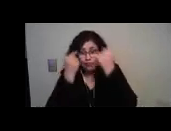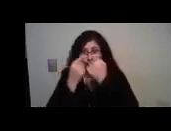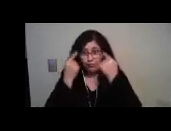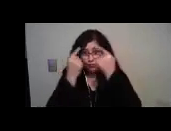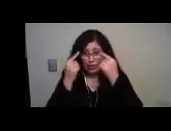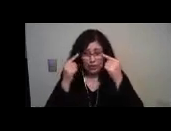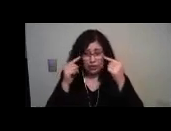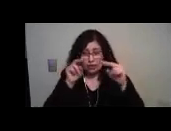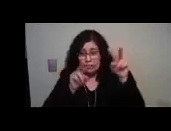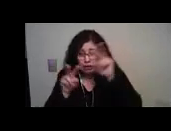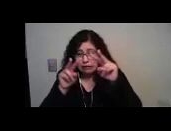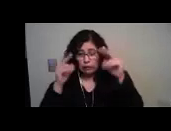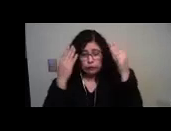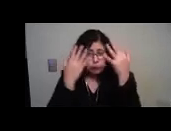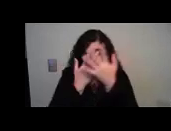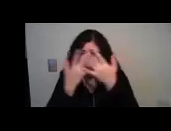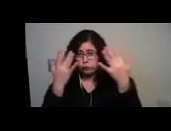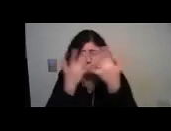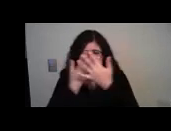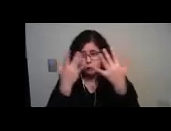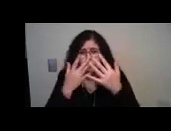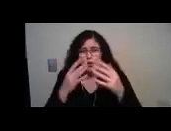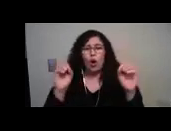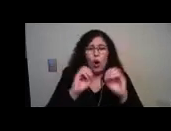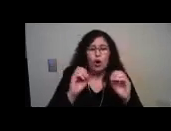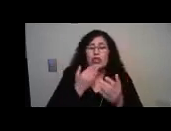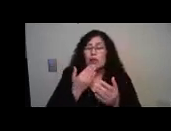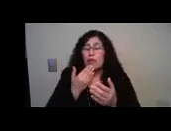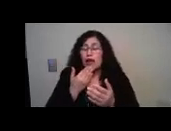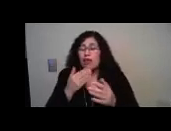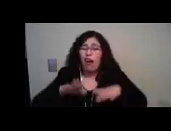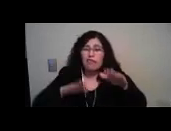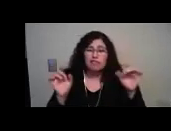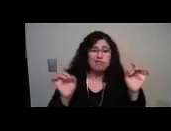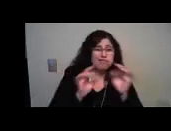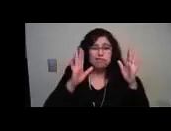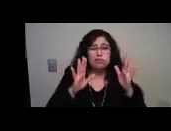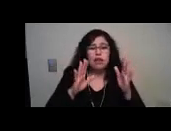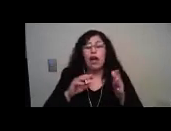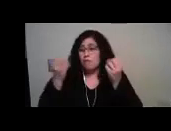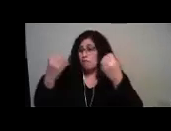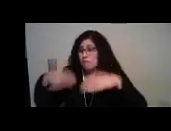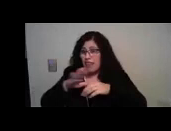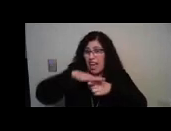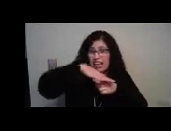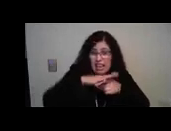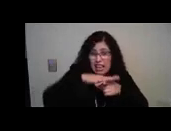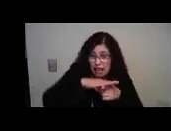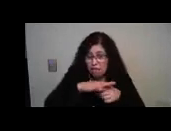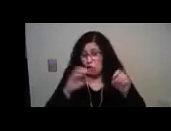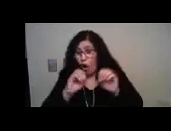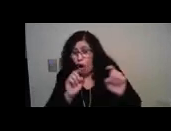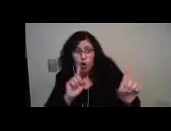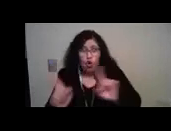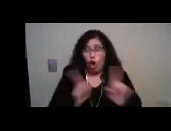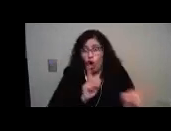O pérdida de equilibrio, mareo o alteraciones en la coordinación. También son parte de los síntomas más